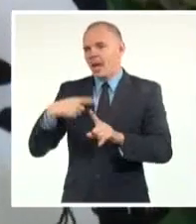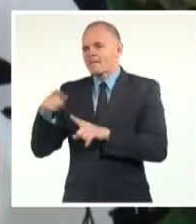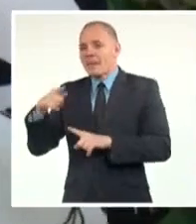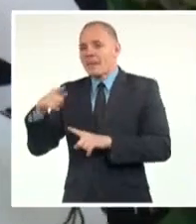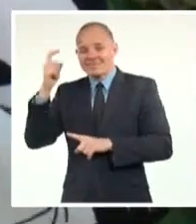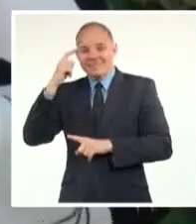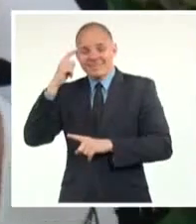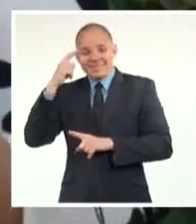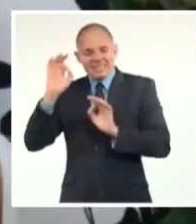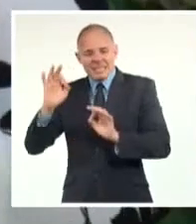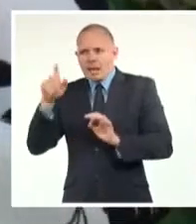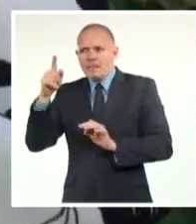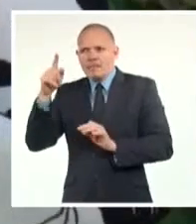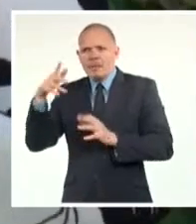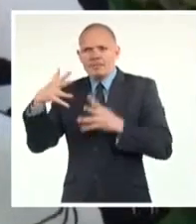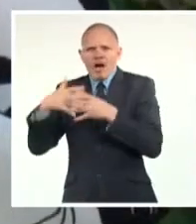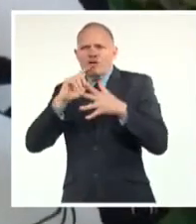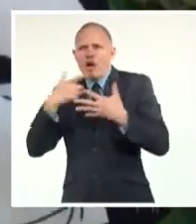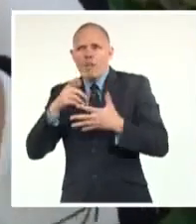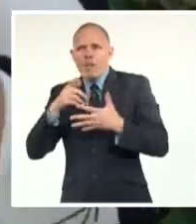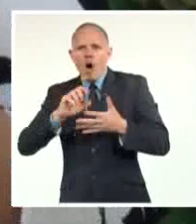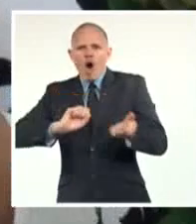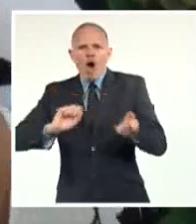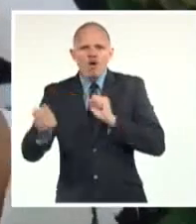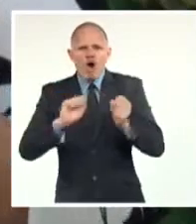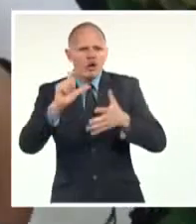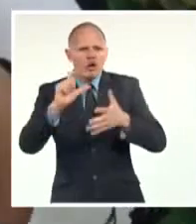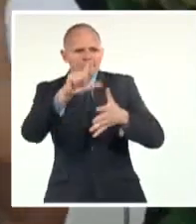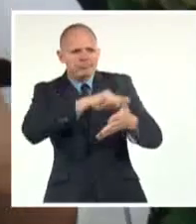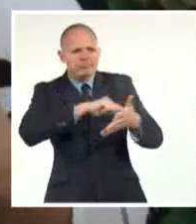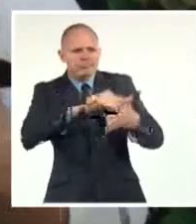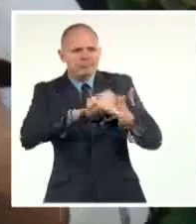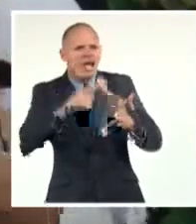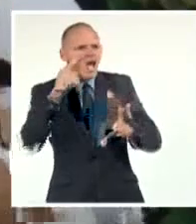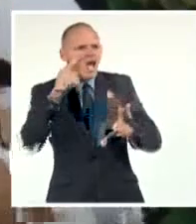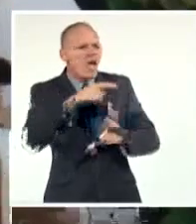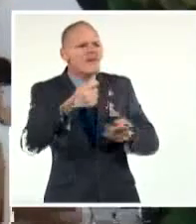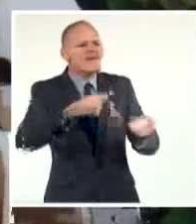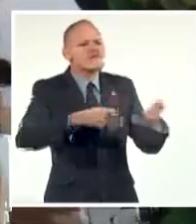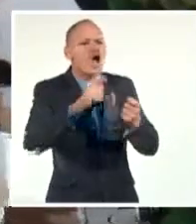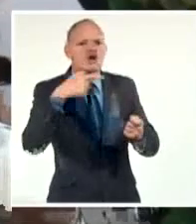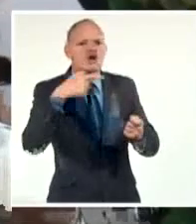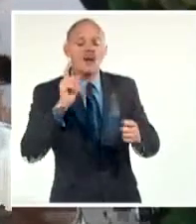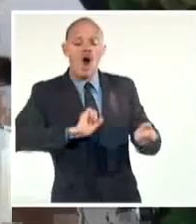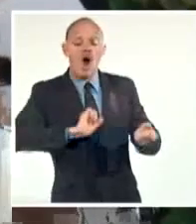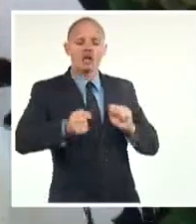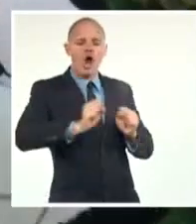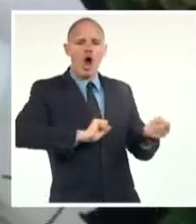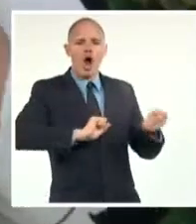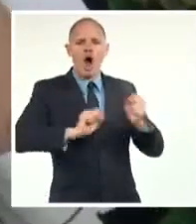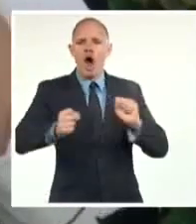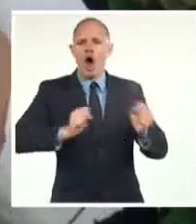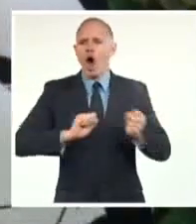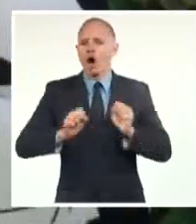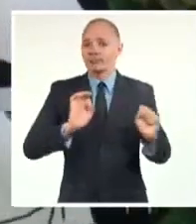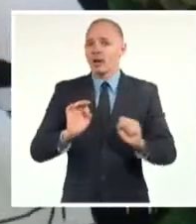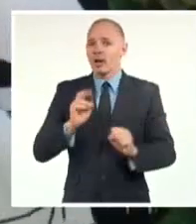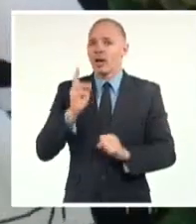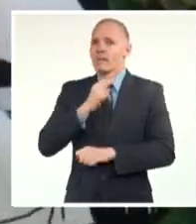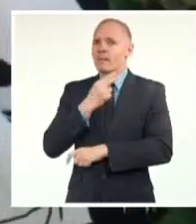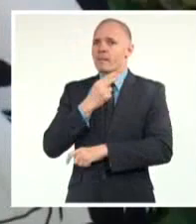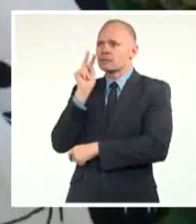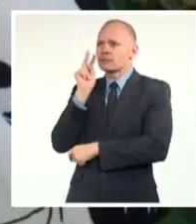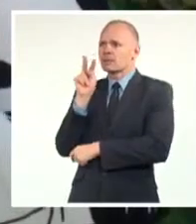cómo entra, este tema de los aranceles, los impuestos a las exportaciones, todo eso, Martí se la